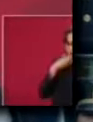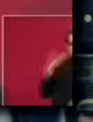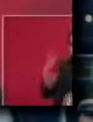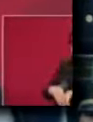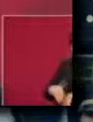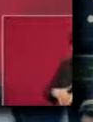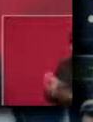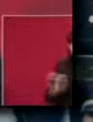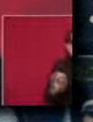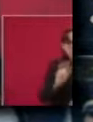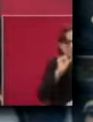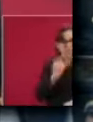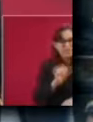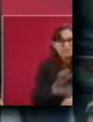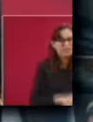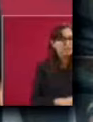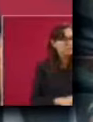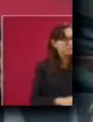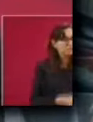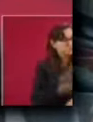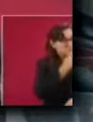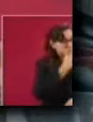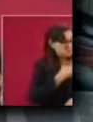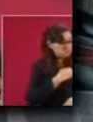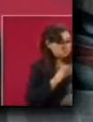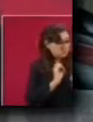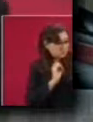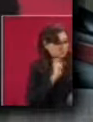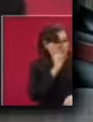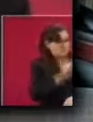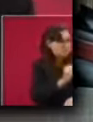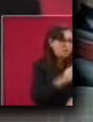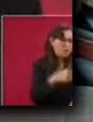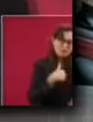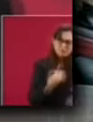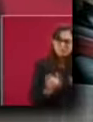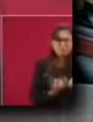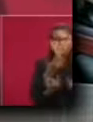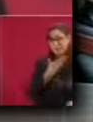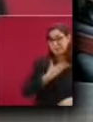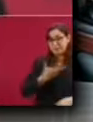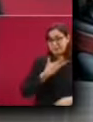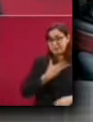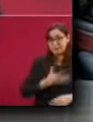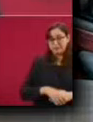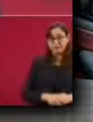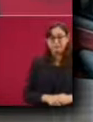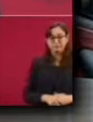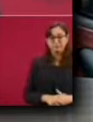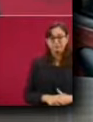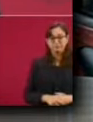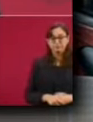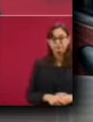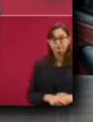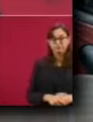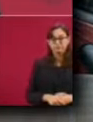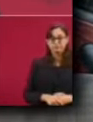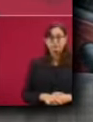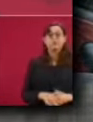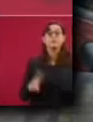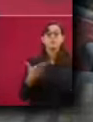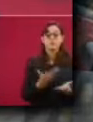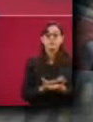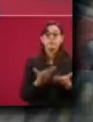informar, ¿qué es lo que va a hacer México? Pues lo que hicimos, lo que nos ordenó el señor presidente. Ahora, ¿quién va a determinar si el